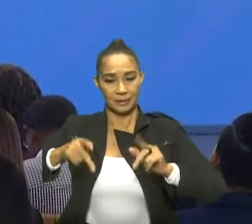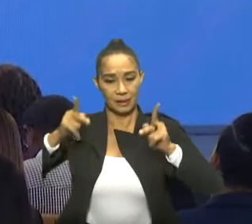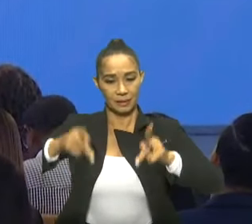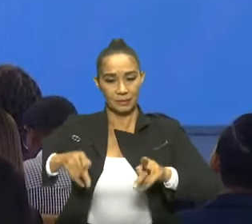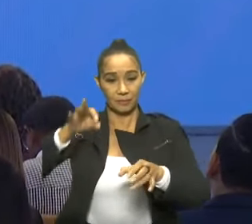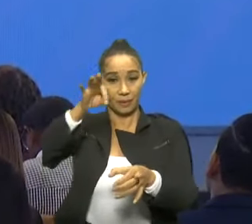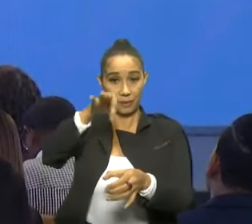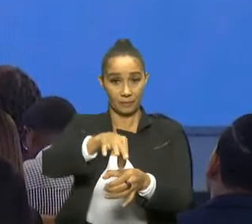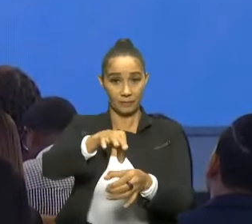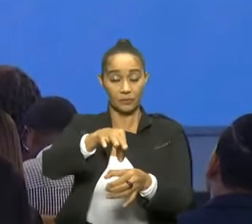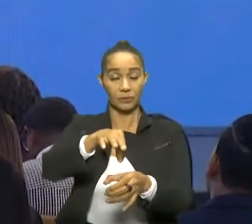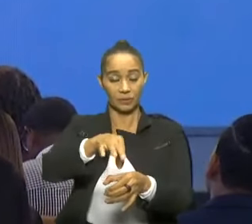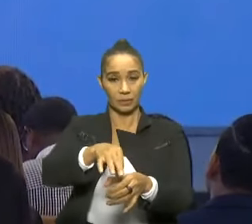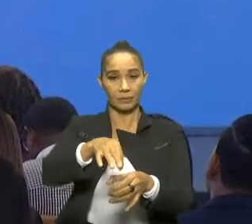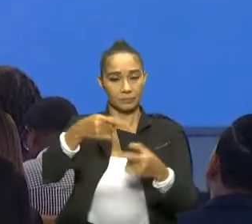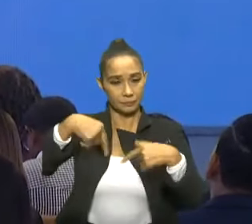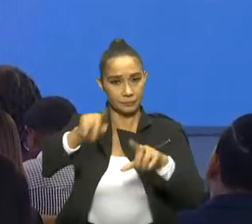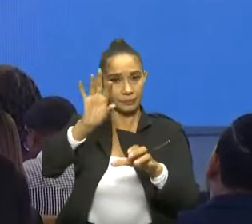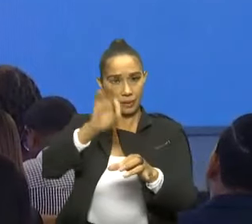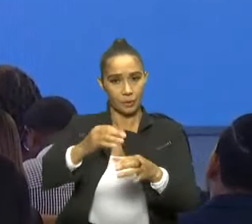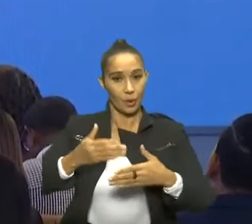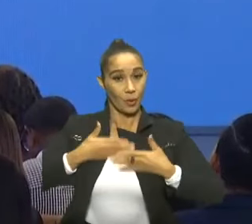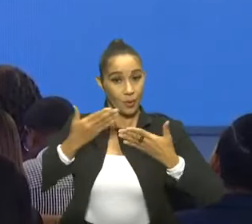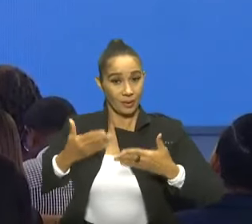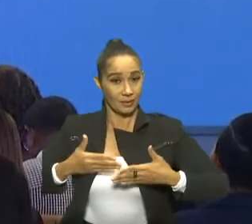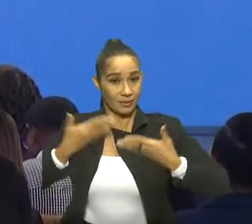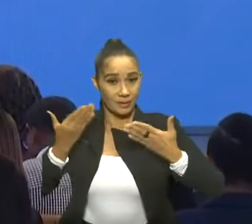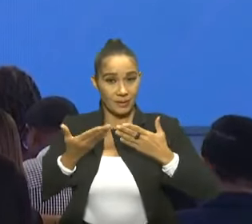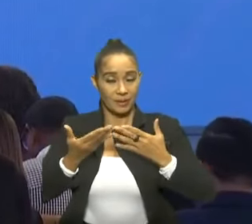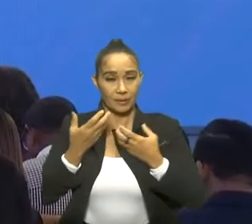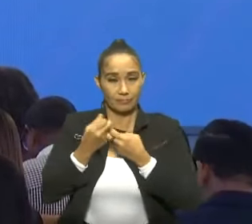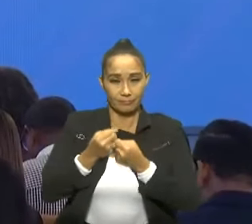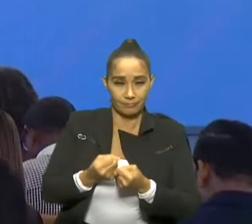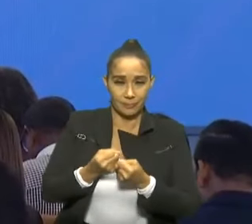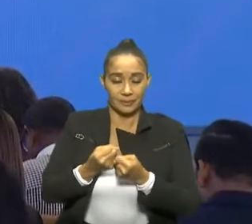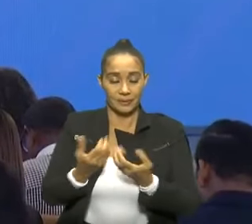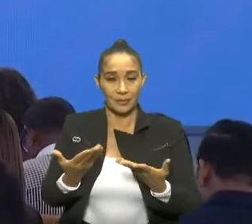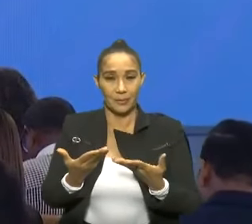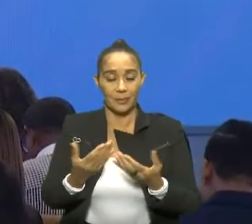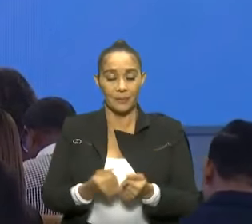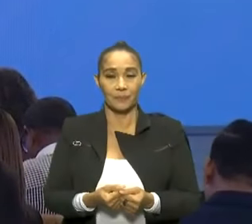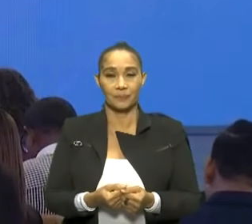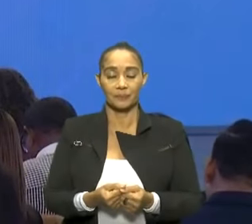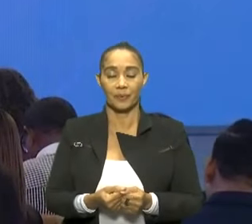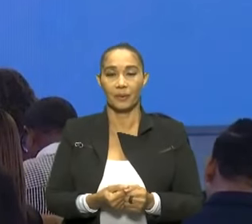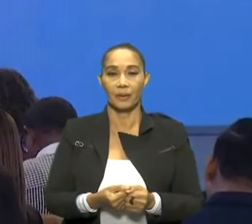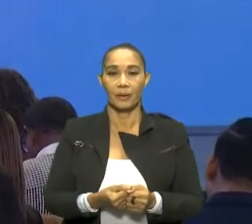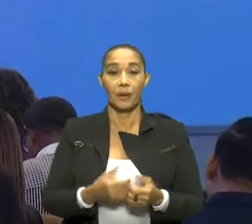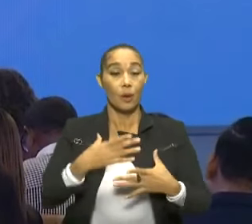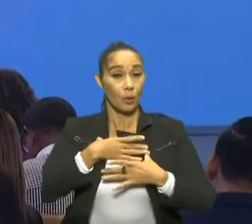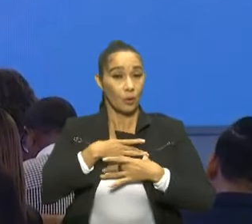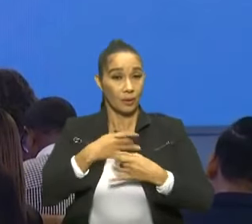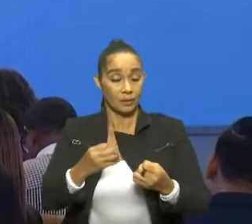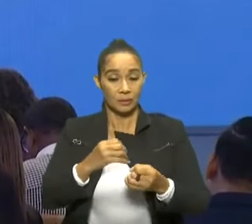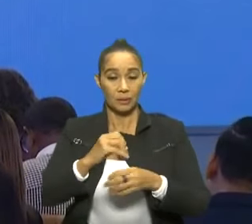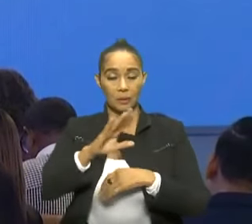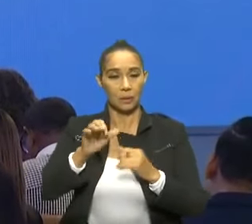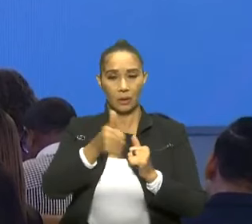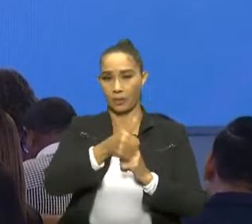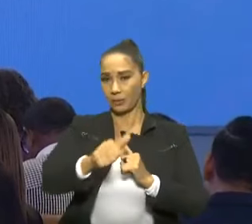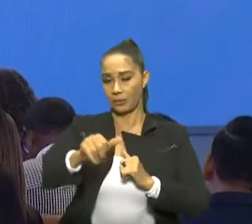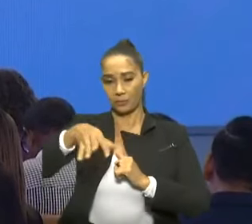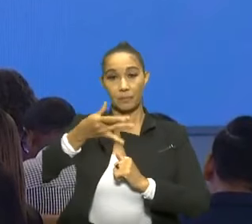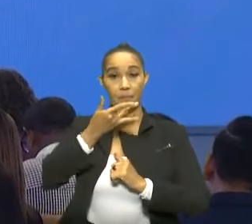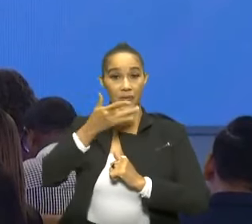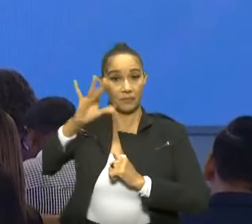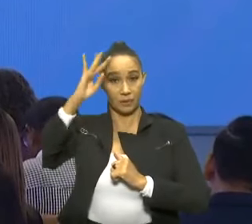votar, vaya a votar con alegría, con pasión, obviamente, con el interés de cada partido político. Y lo